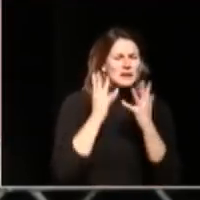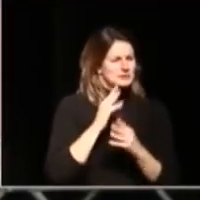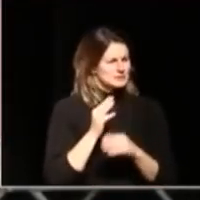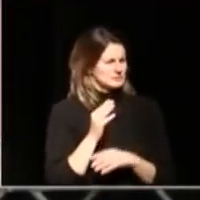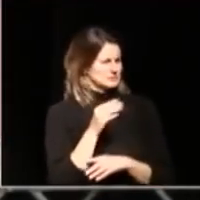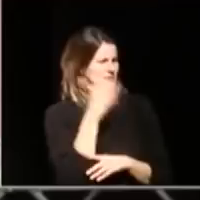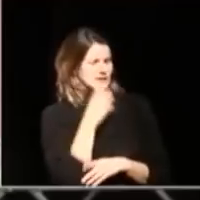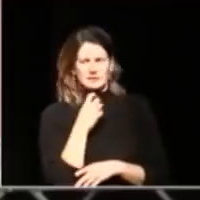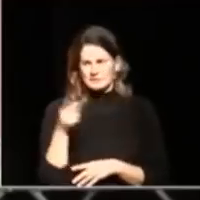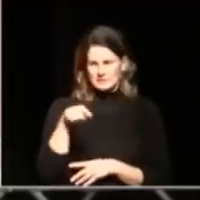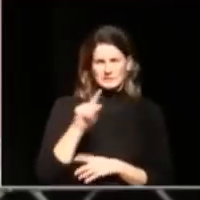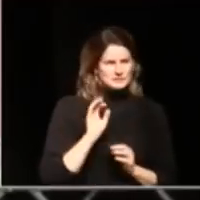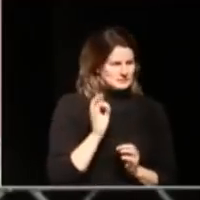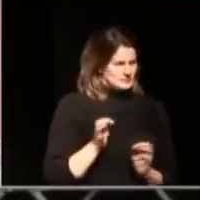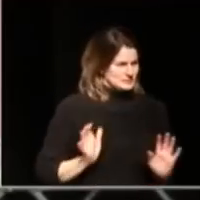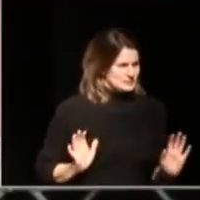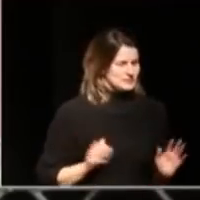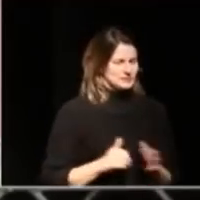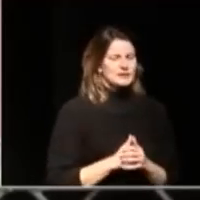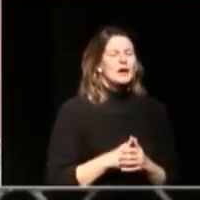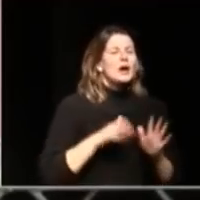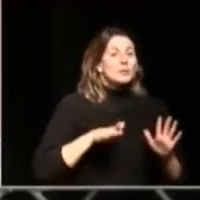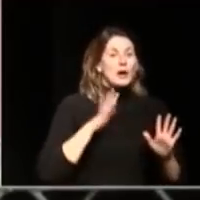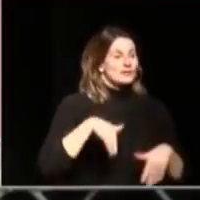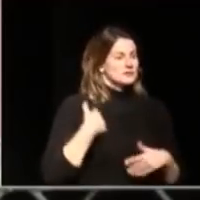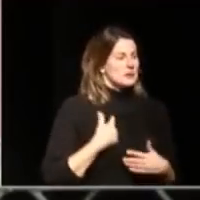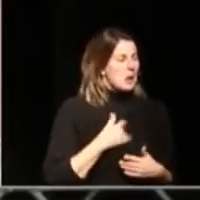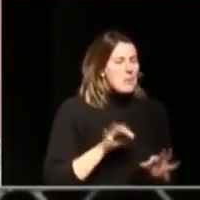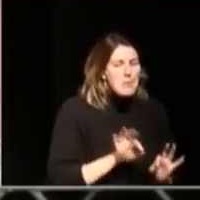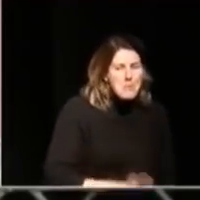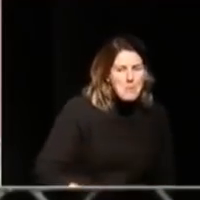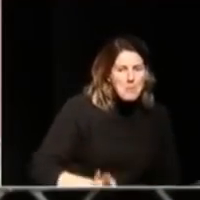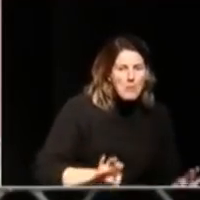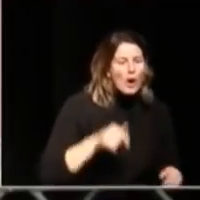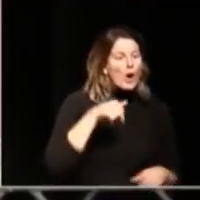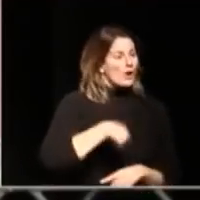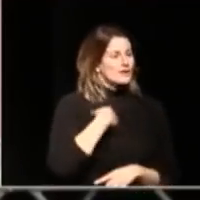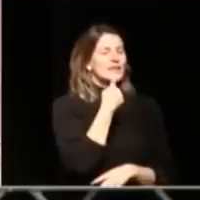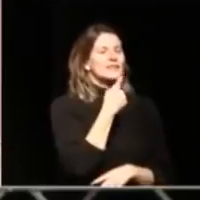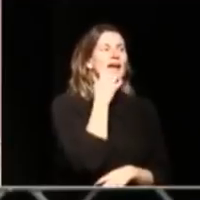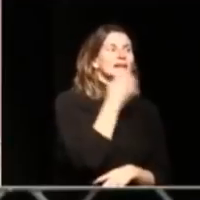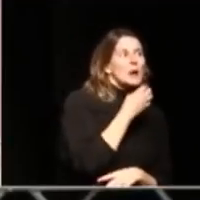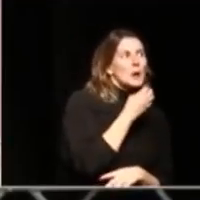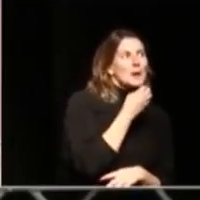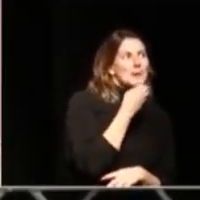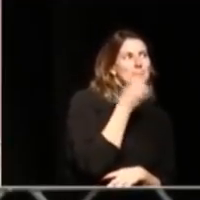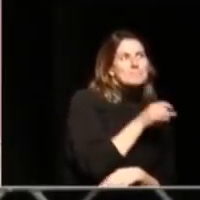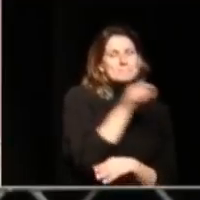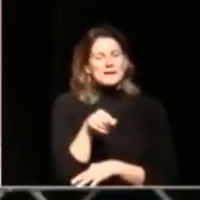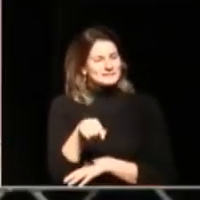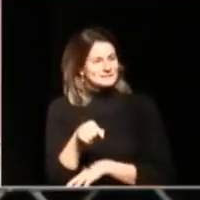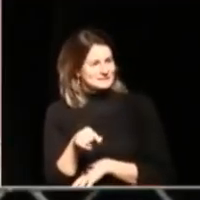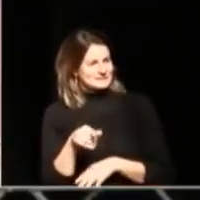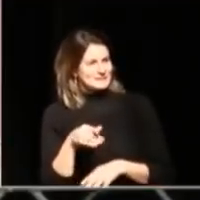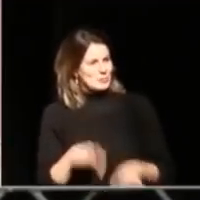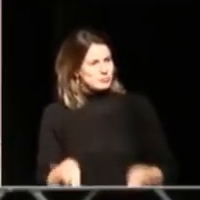Bien, pero luego aquello no ocurrió. Hoy dice: Rajoy mejor que Podemos. Y hoy dice: